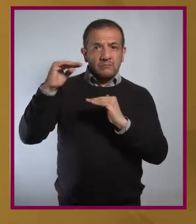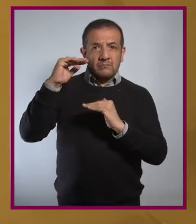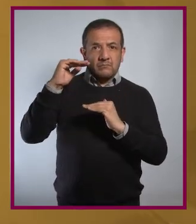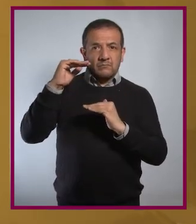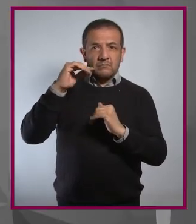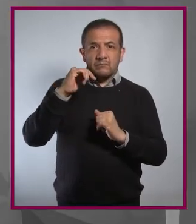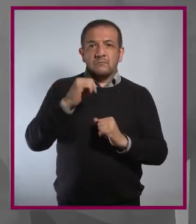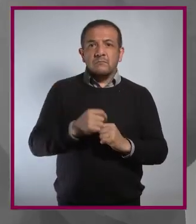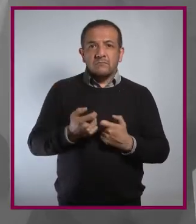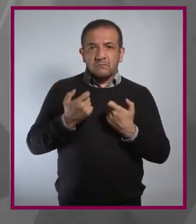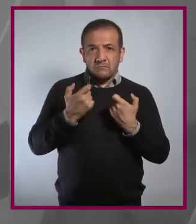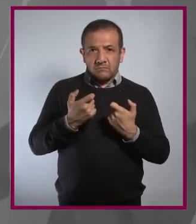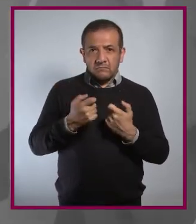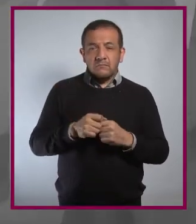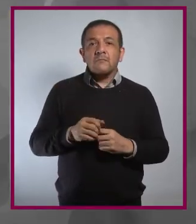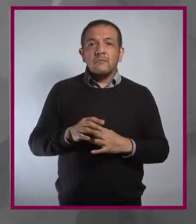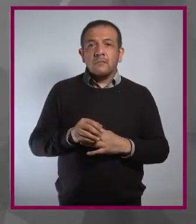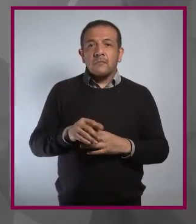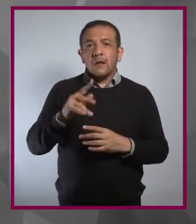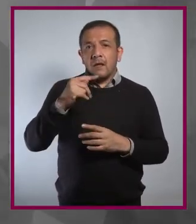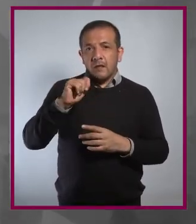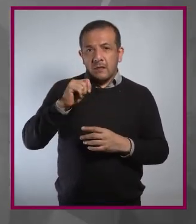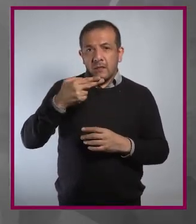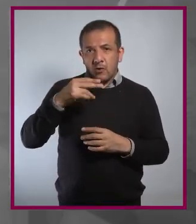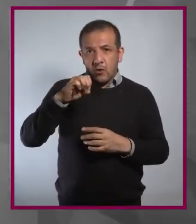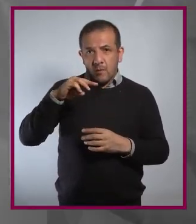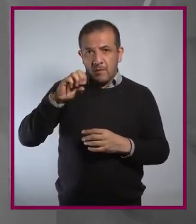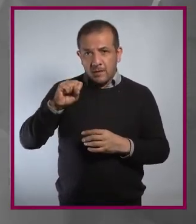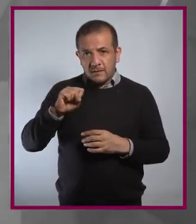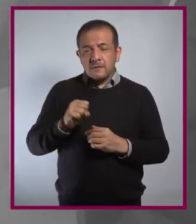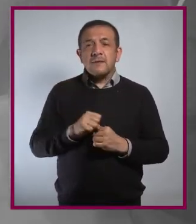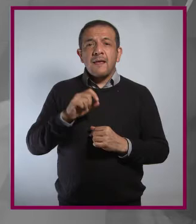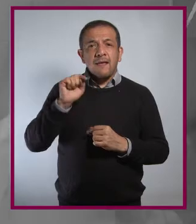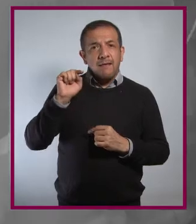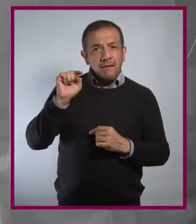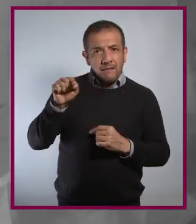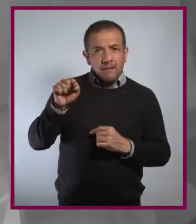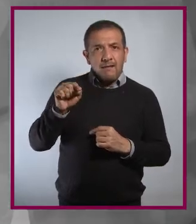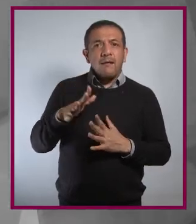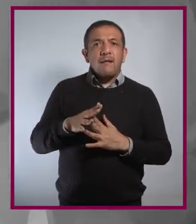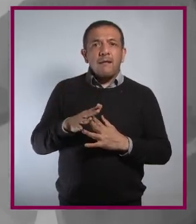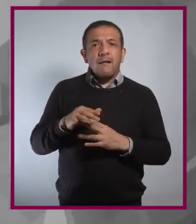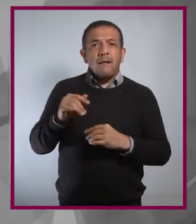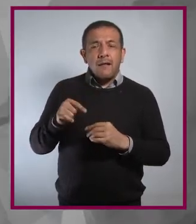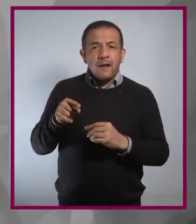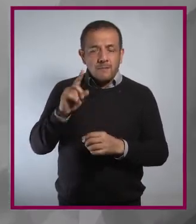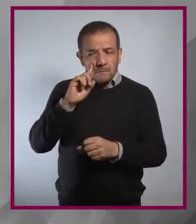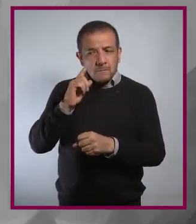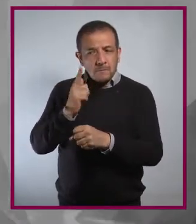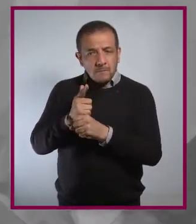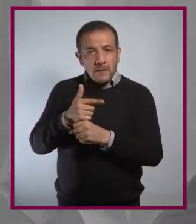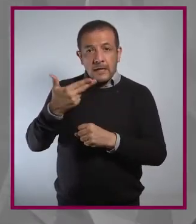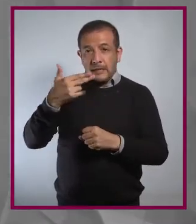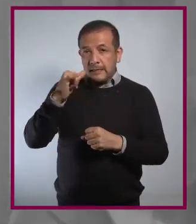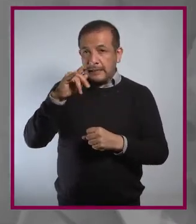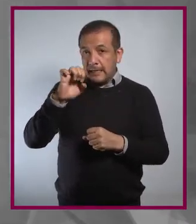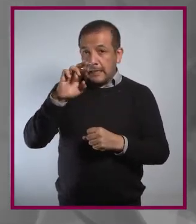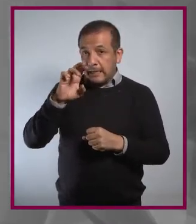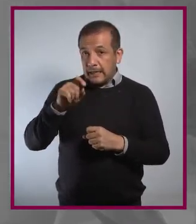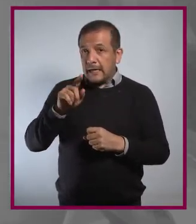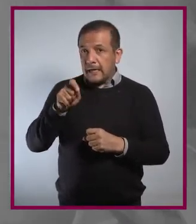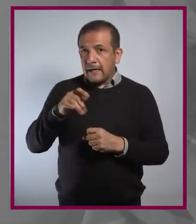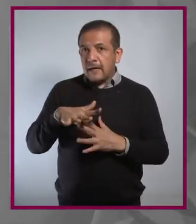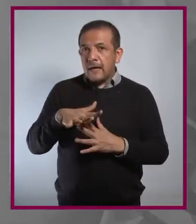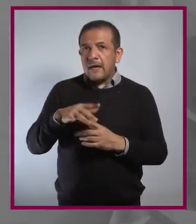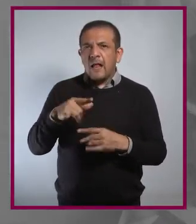alta. Thomas Sydenham, famoso neurólogo de la época, describió que el principal síntoma de la histeria era